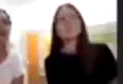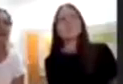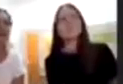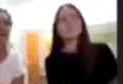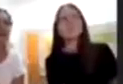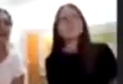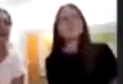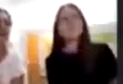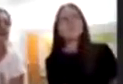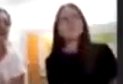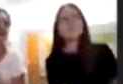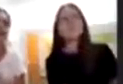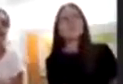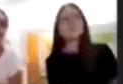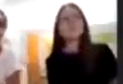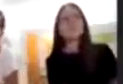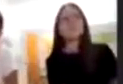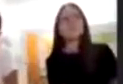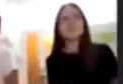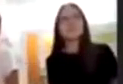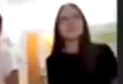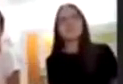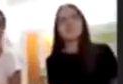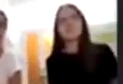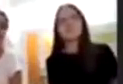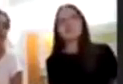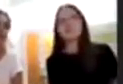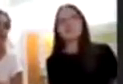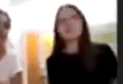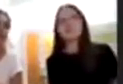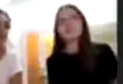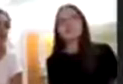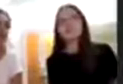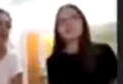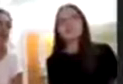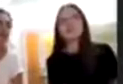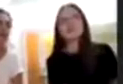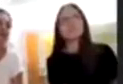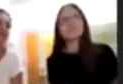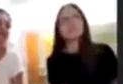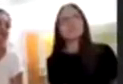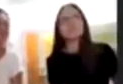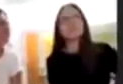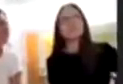digamos. Y a medida que nos acercamos al área central, esa situación va cambiando.